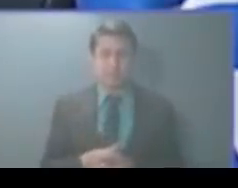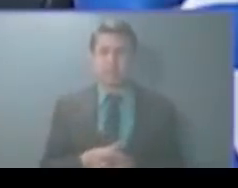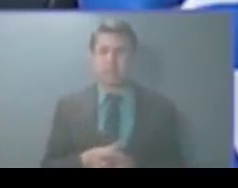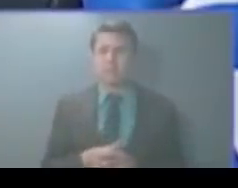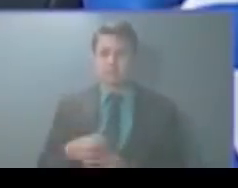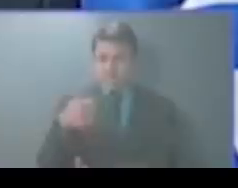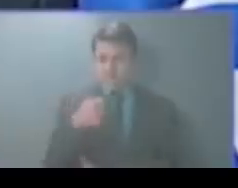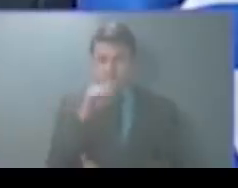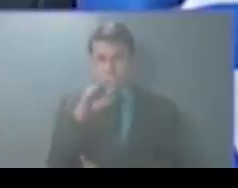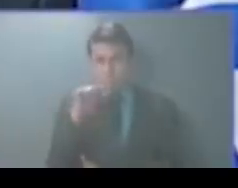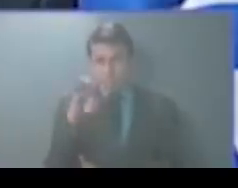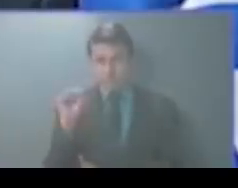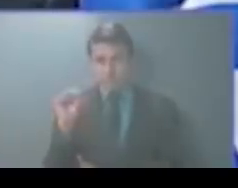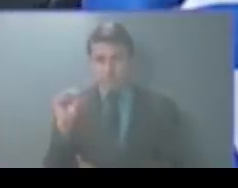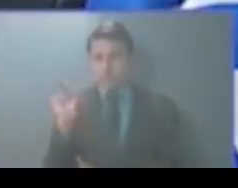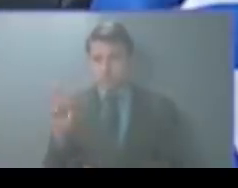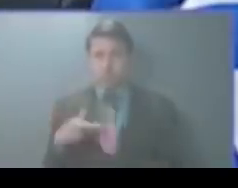de la Fuerza Armada,